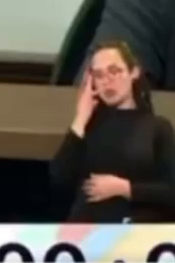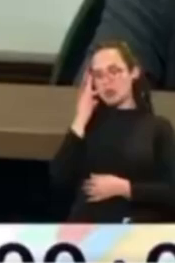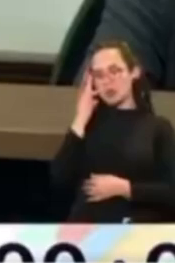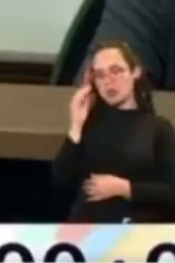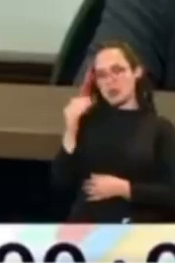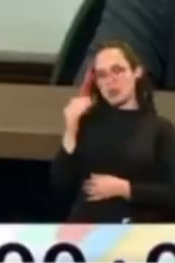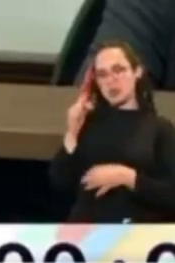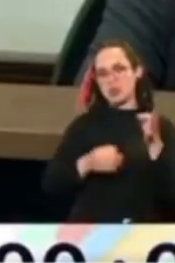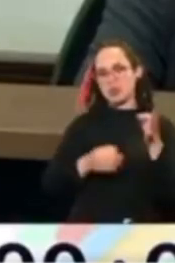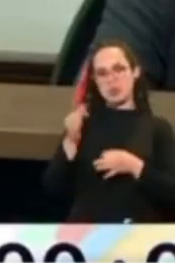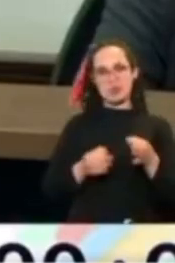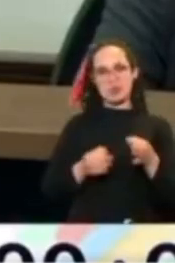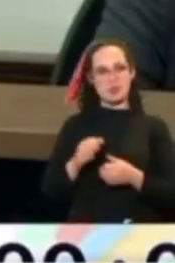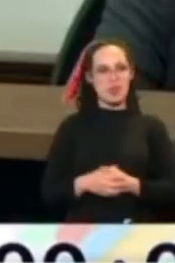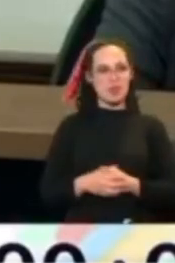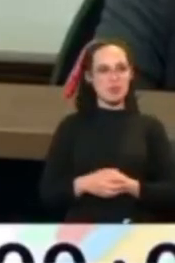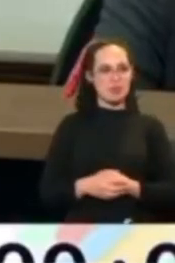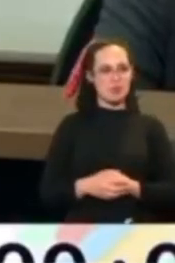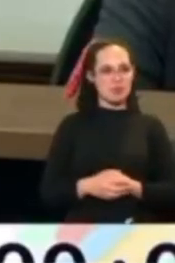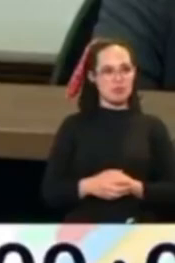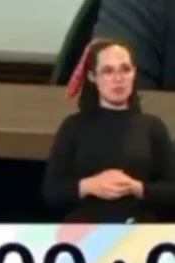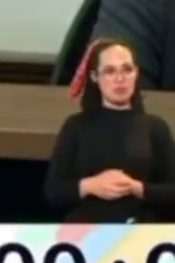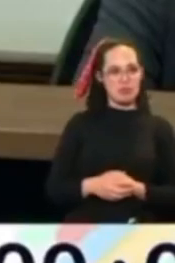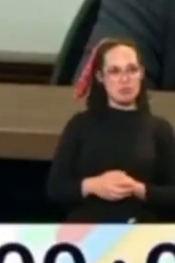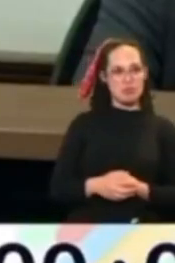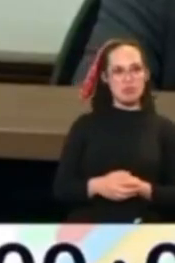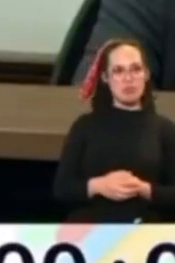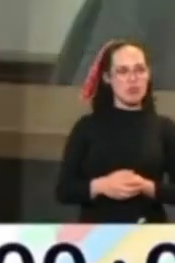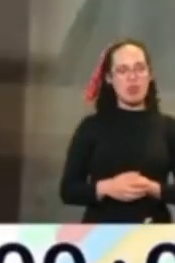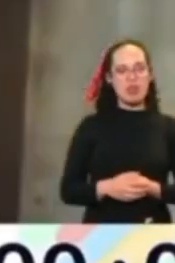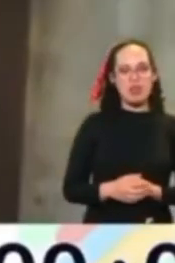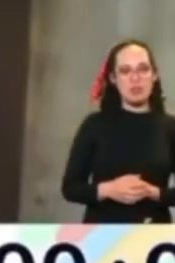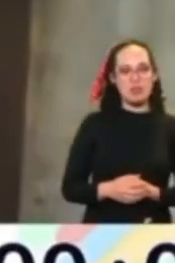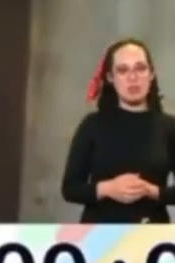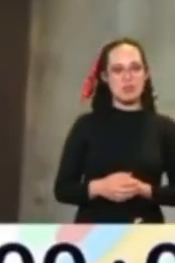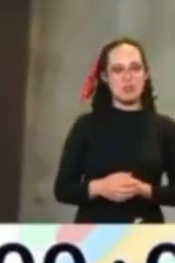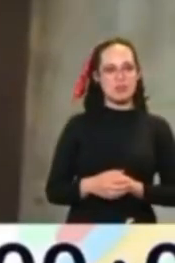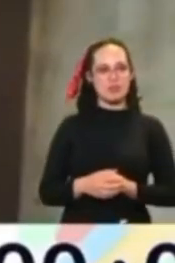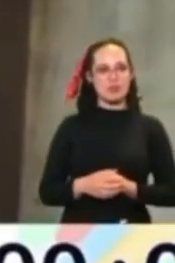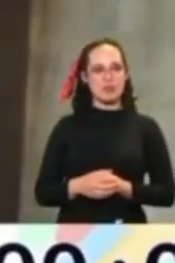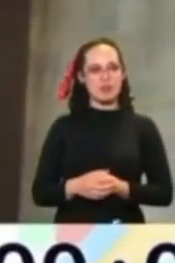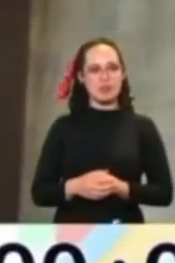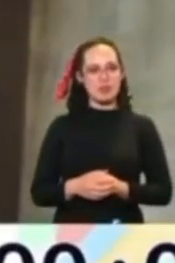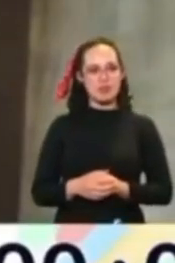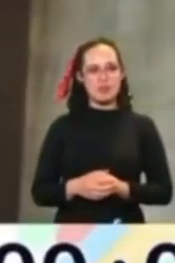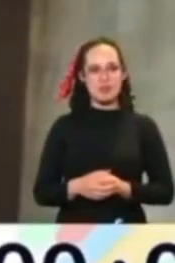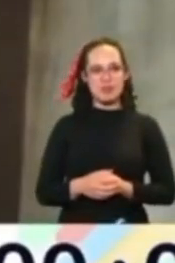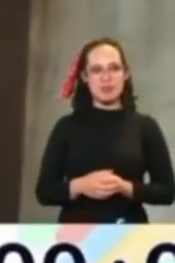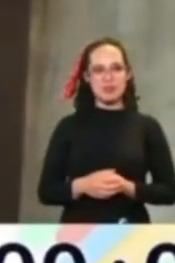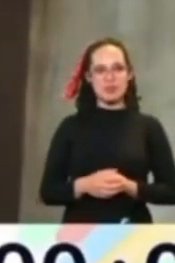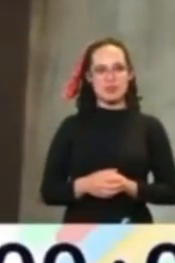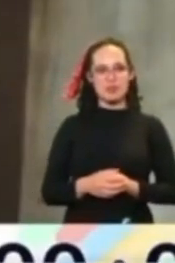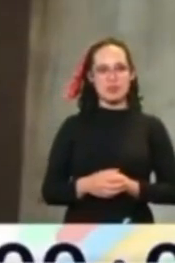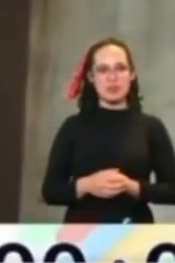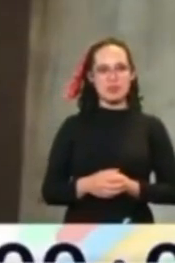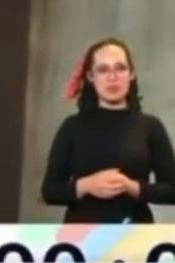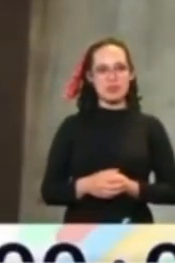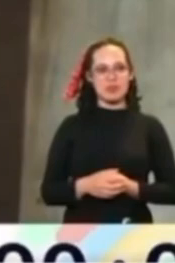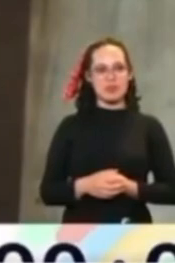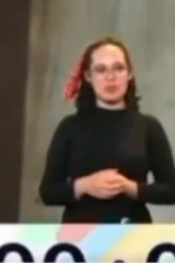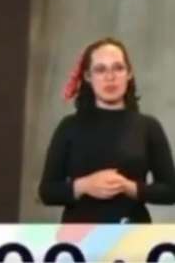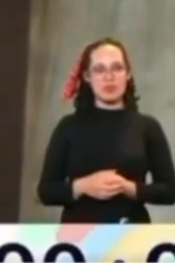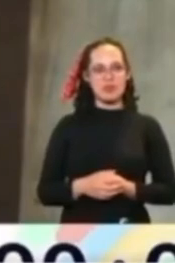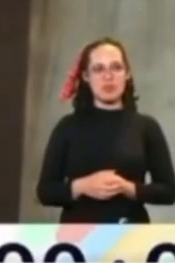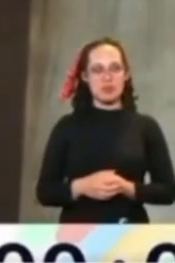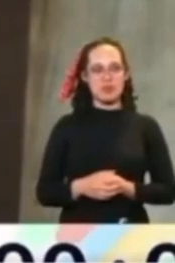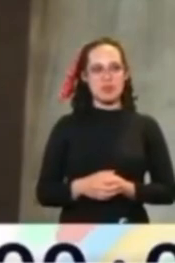cuidado presidente Muchísimas gracias presidente es que a ver hay que dejar la constancia y que y que se diga fuerte y sin titubeos